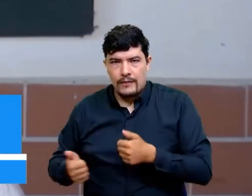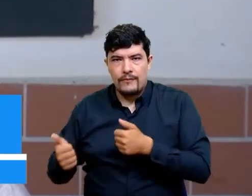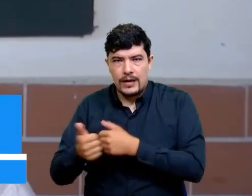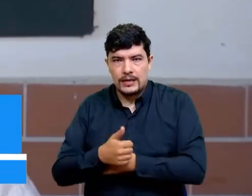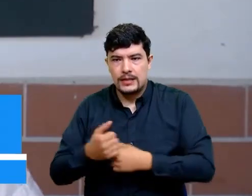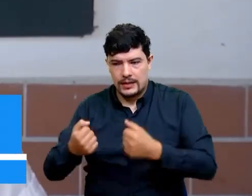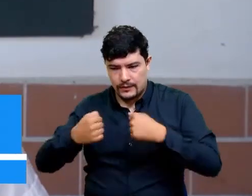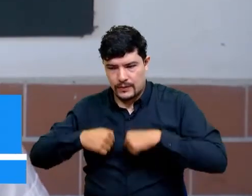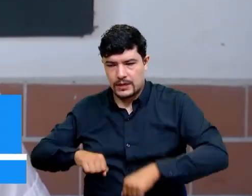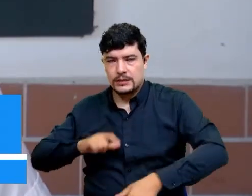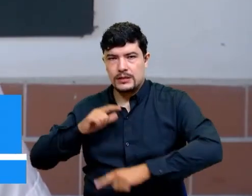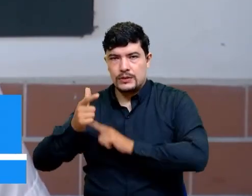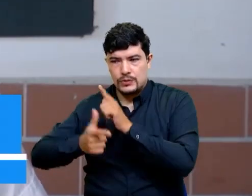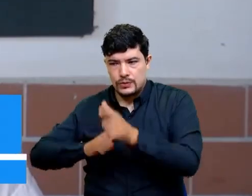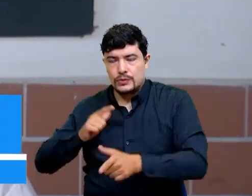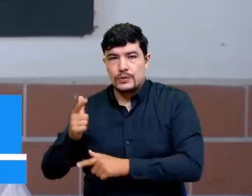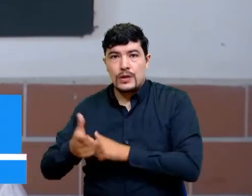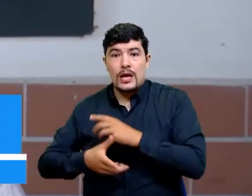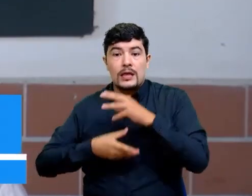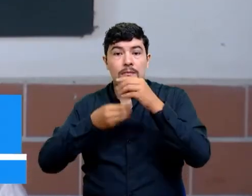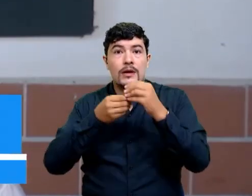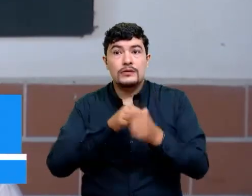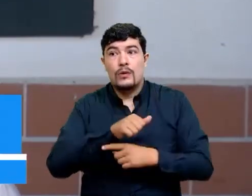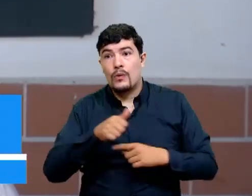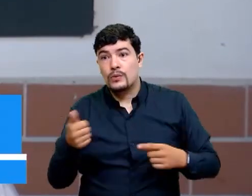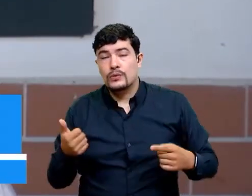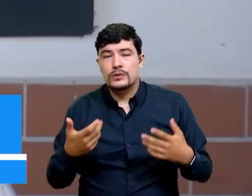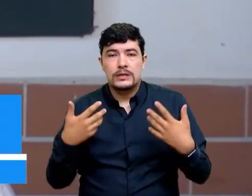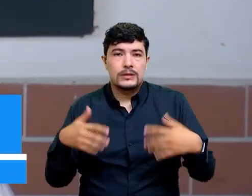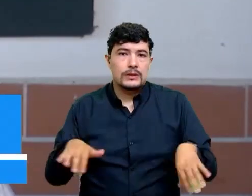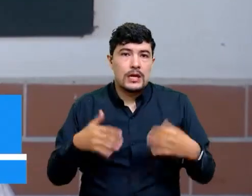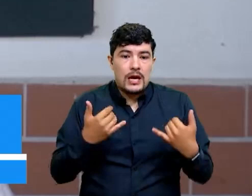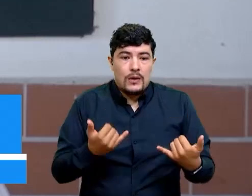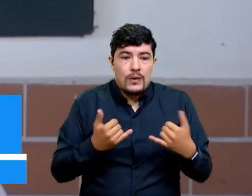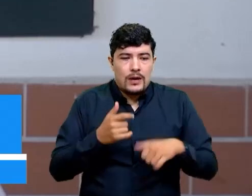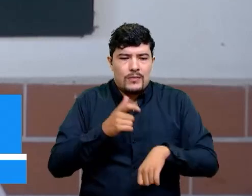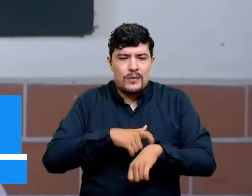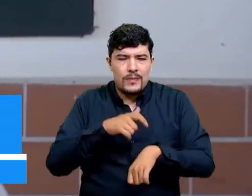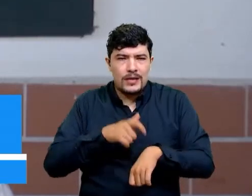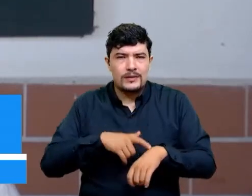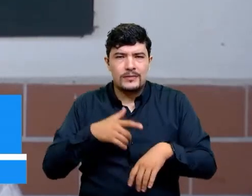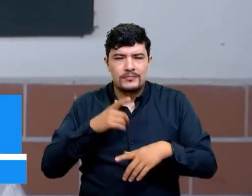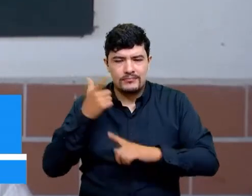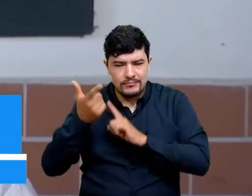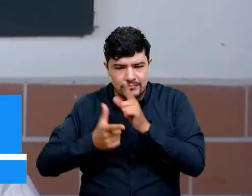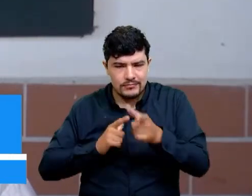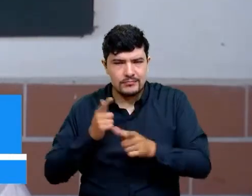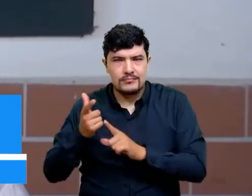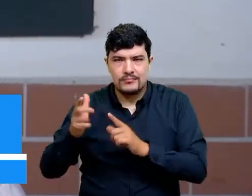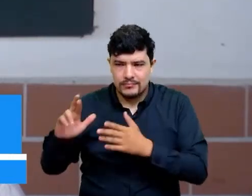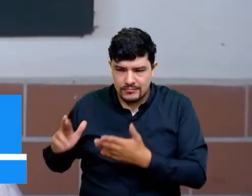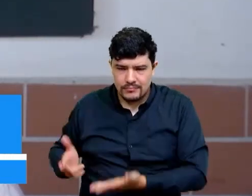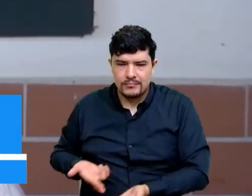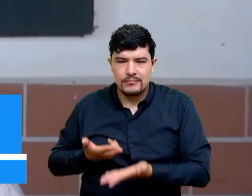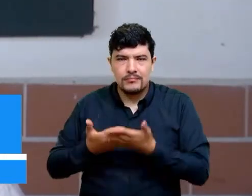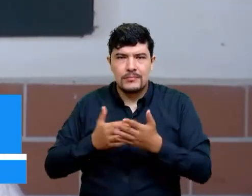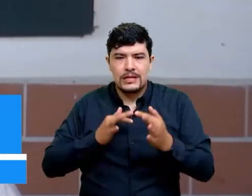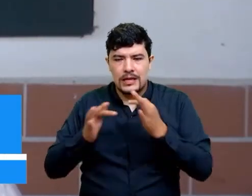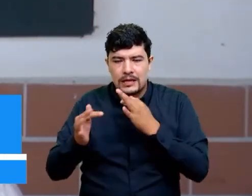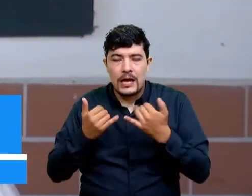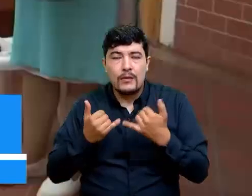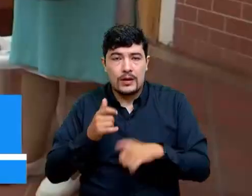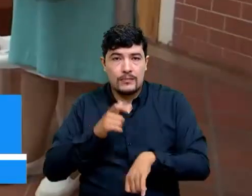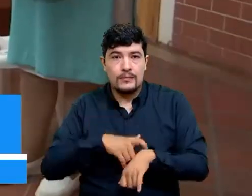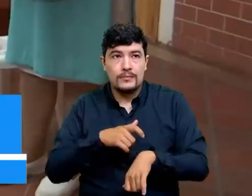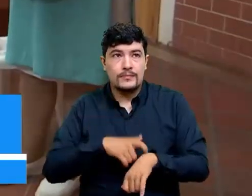y han salido adelante. Y otros pues están en un momento como de remisión y los otros están en tratamiento en el